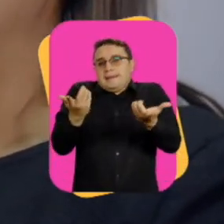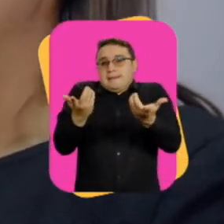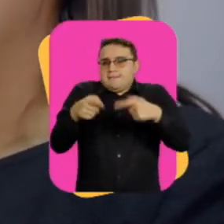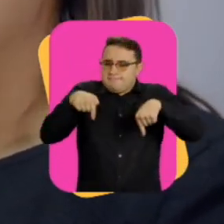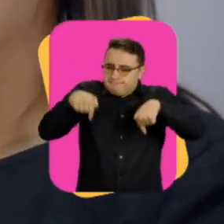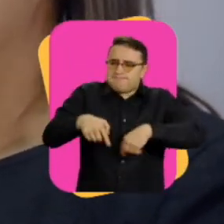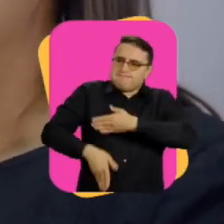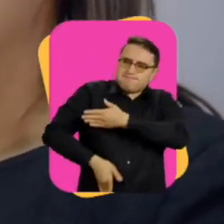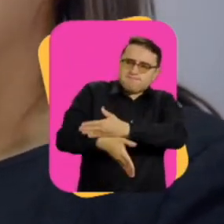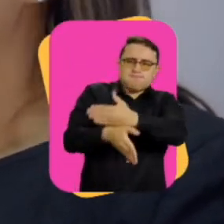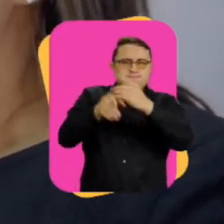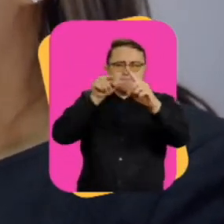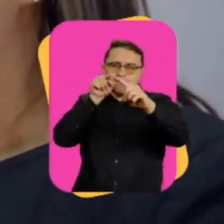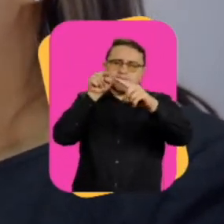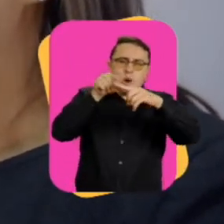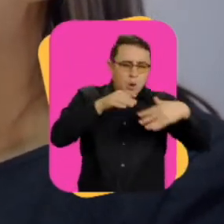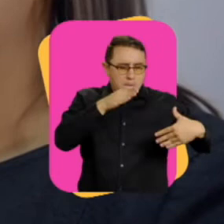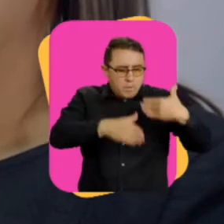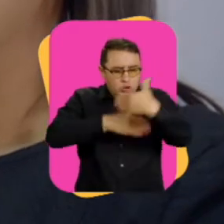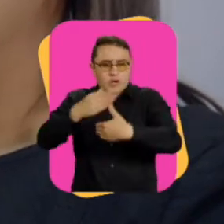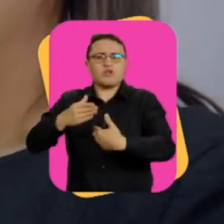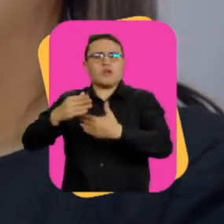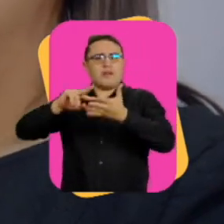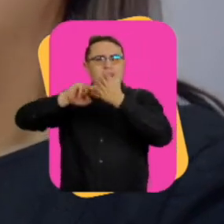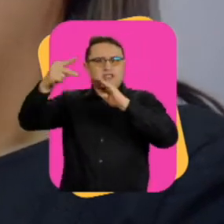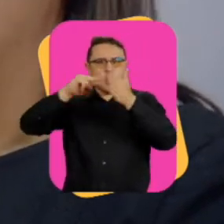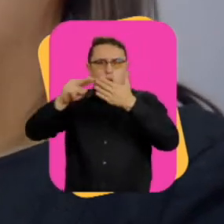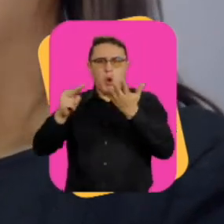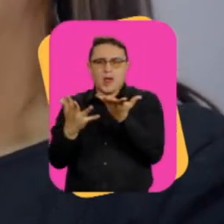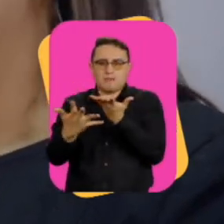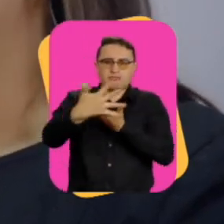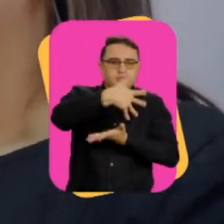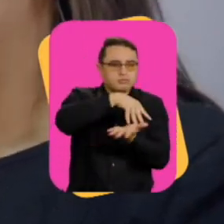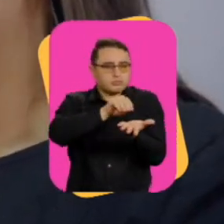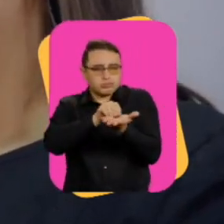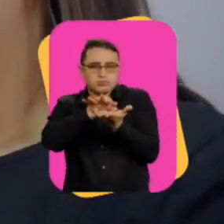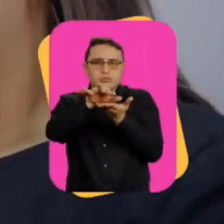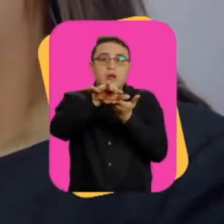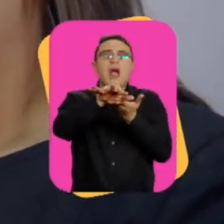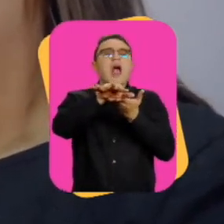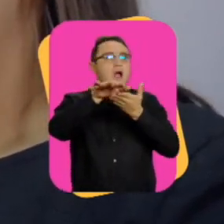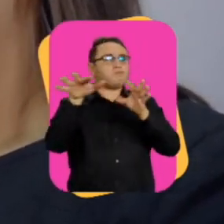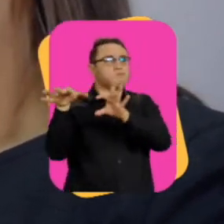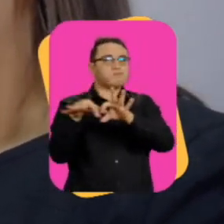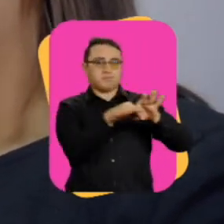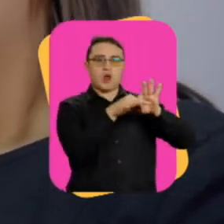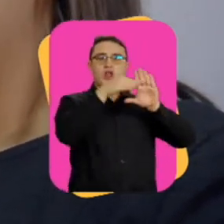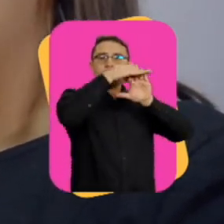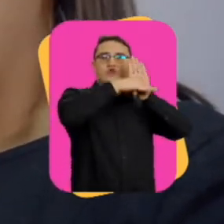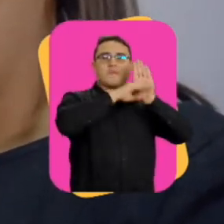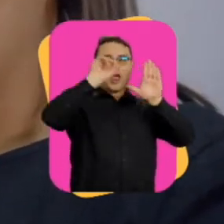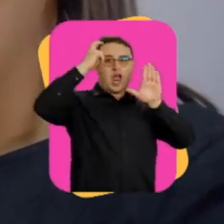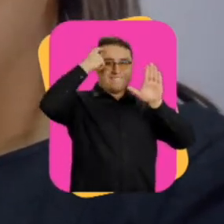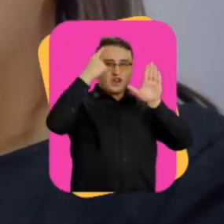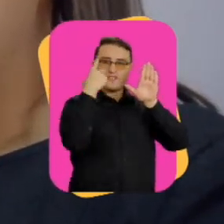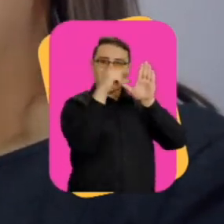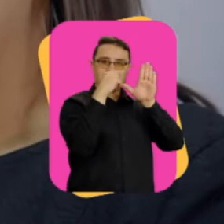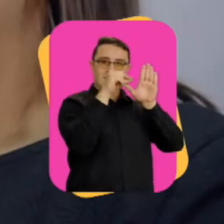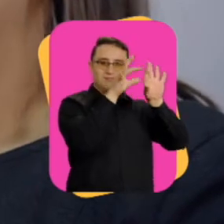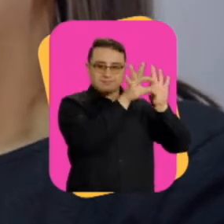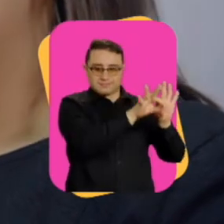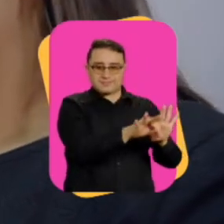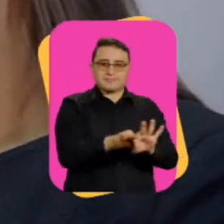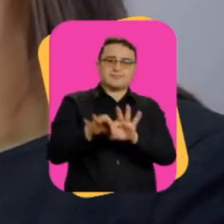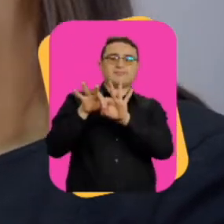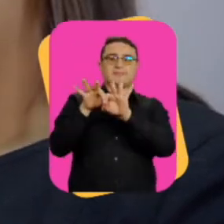trabajando en fortalecer todo el proceso de tecnología convergente enfocado en el cumplimiento de la política de gobierno digital, pues que va muy de la